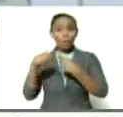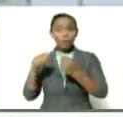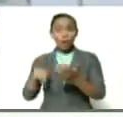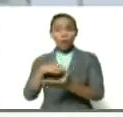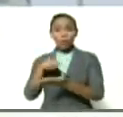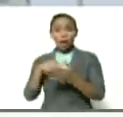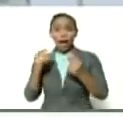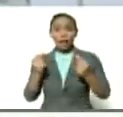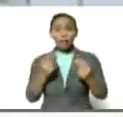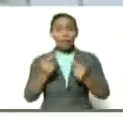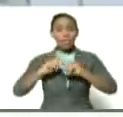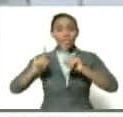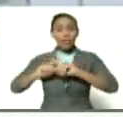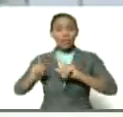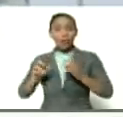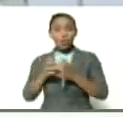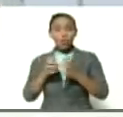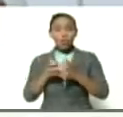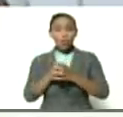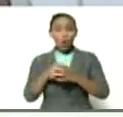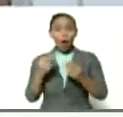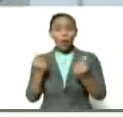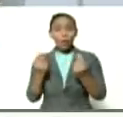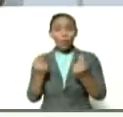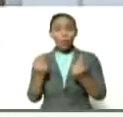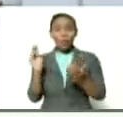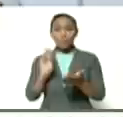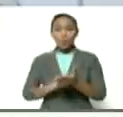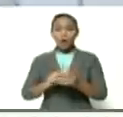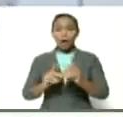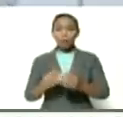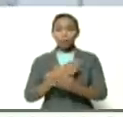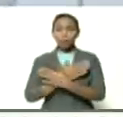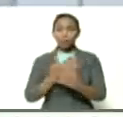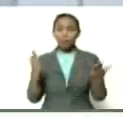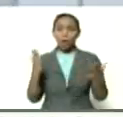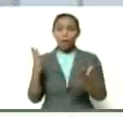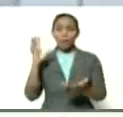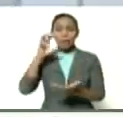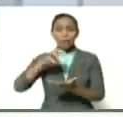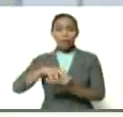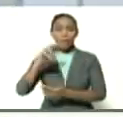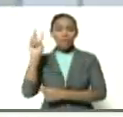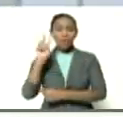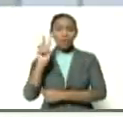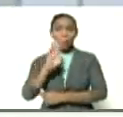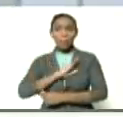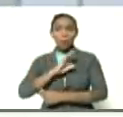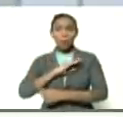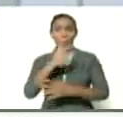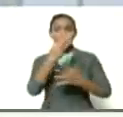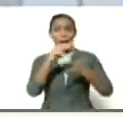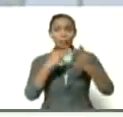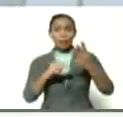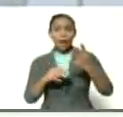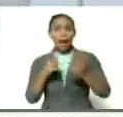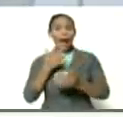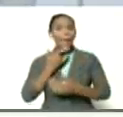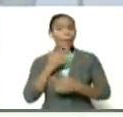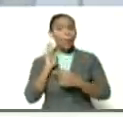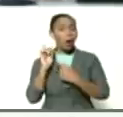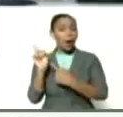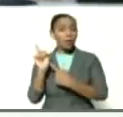se activa con los distintos sectores económicos y ponen a la disposición del Estado venezolano sus productos. Ejemplo de